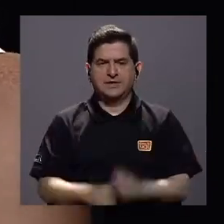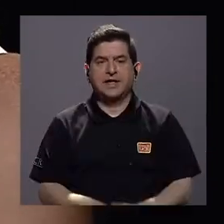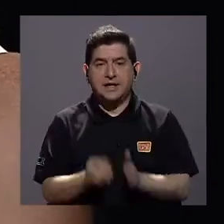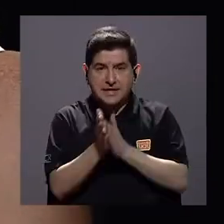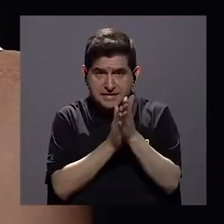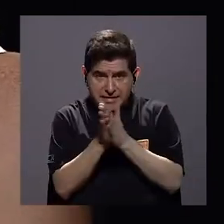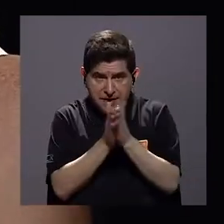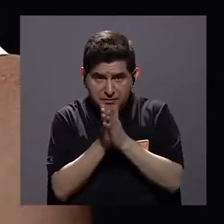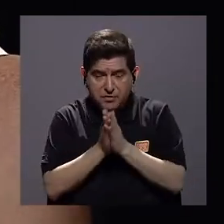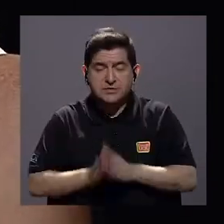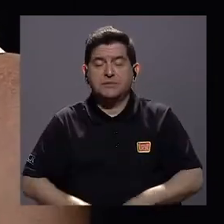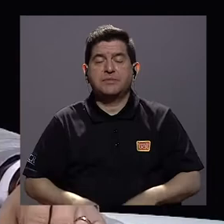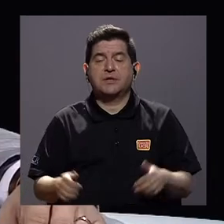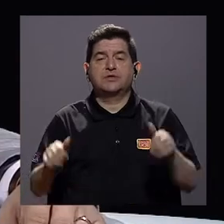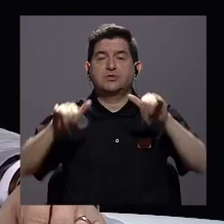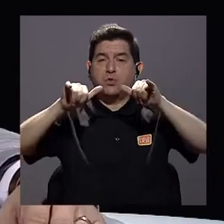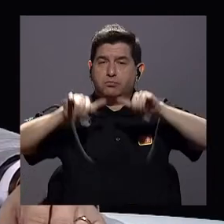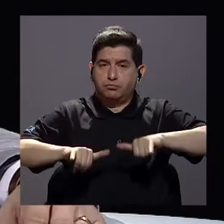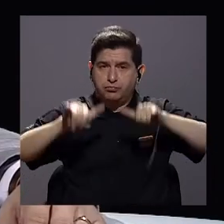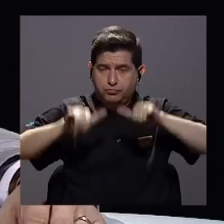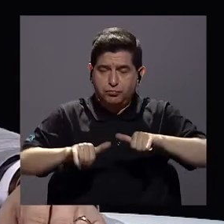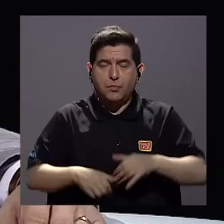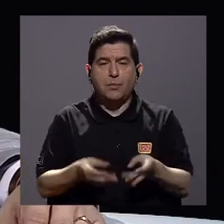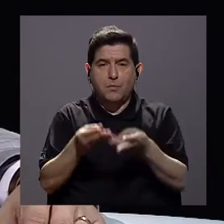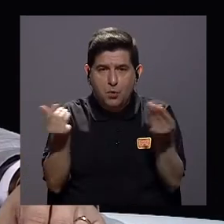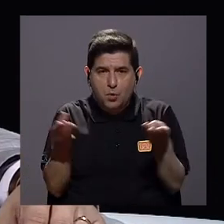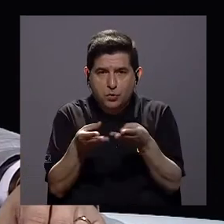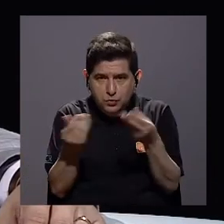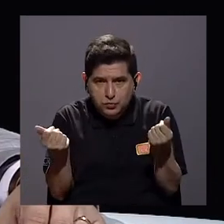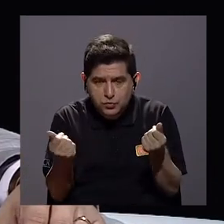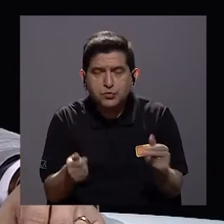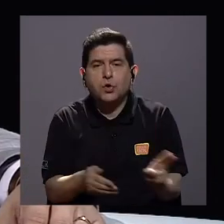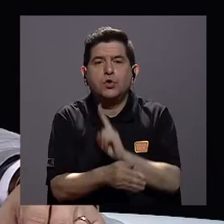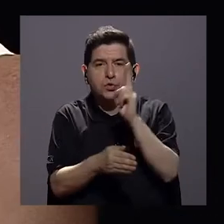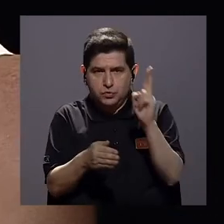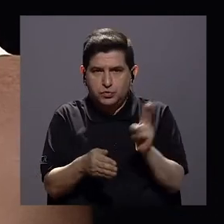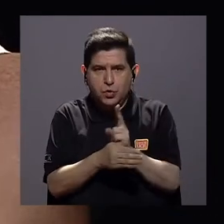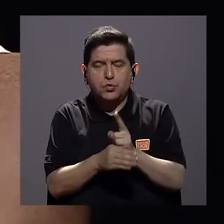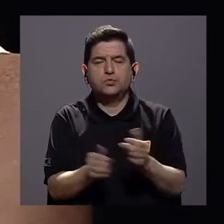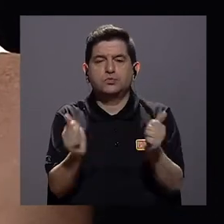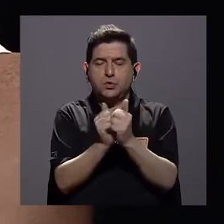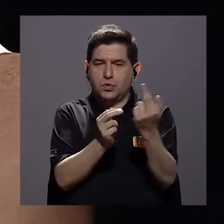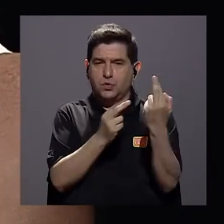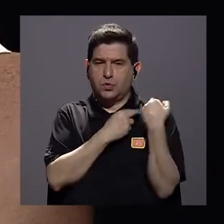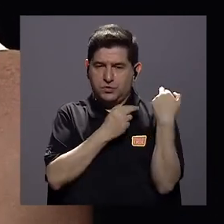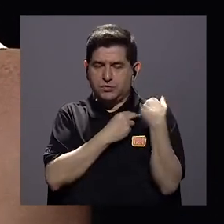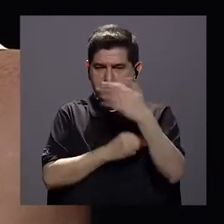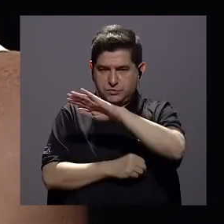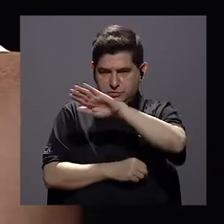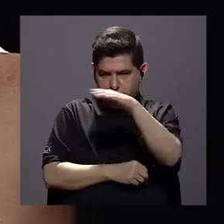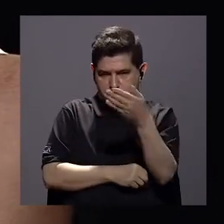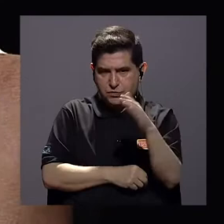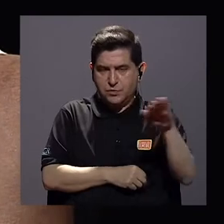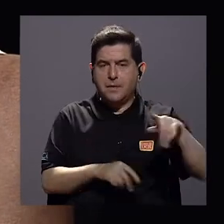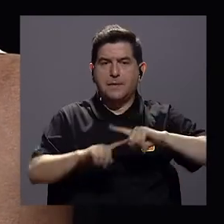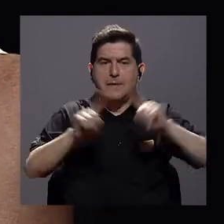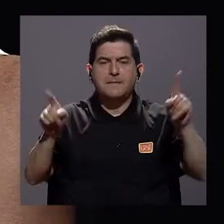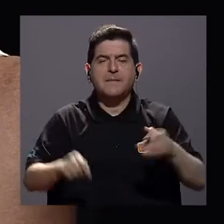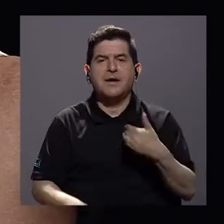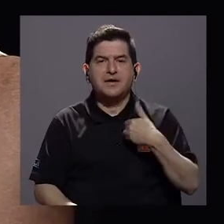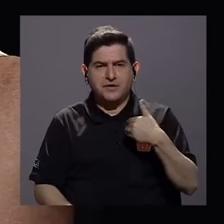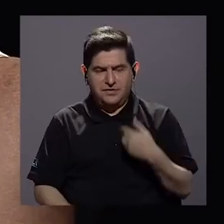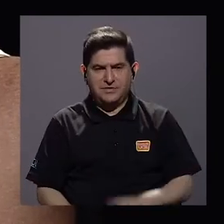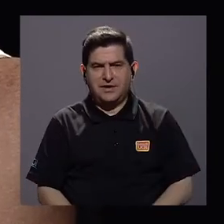del aprovechamiento sostenible. ¿Cómo podemos generar un uso responsable de ese mar, pero que traiga tanto